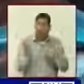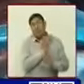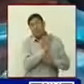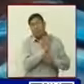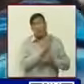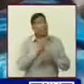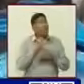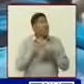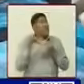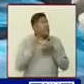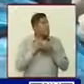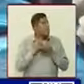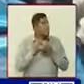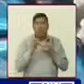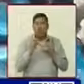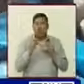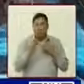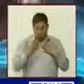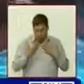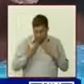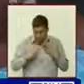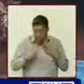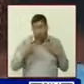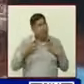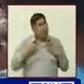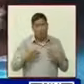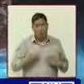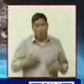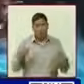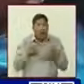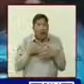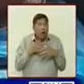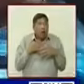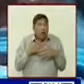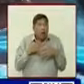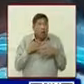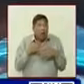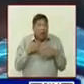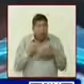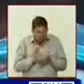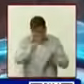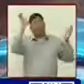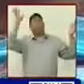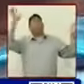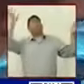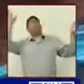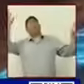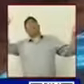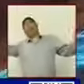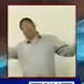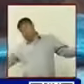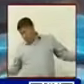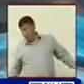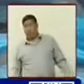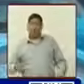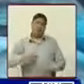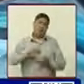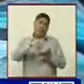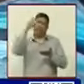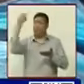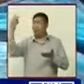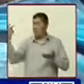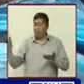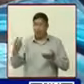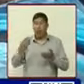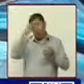varón, se ha agarrado, más bien que no está hecho nada. Pues, solamente la señora está mal, le ha botado pues, desde aquí hasta allá le ha botado.